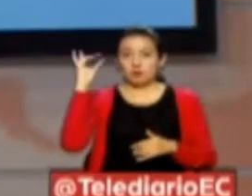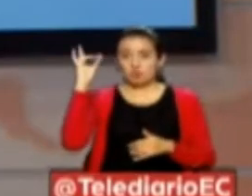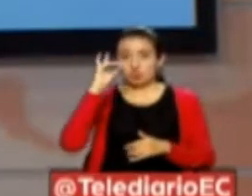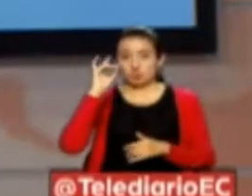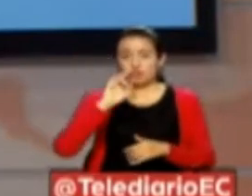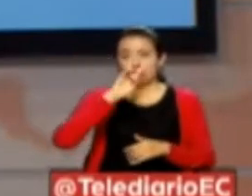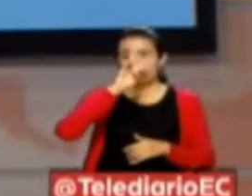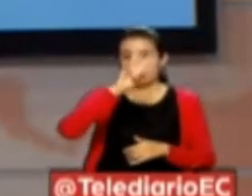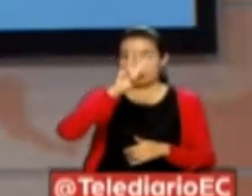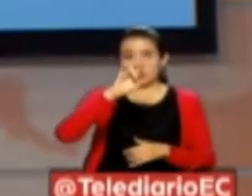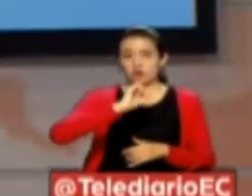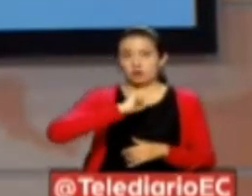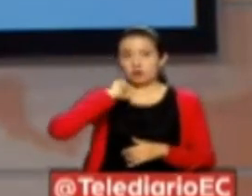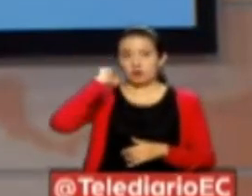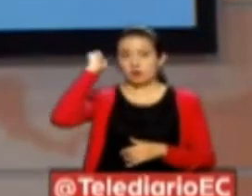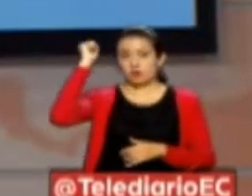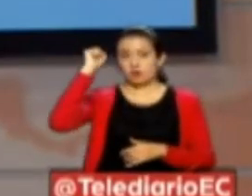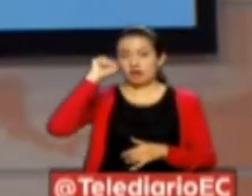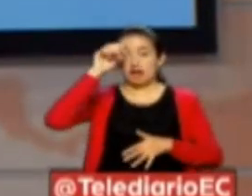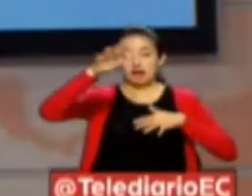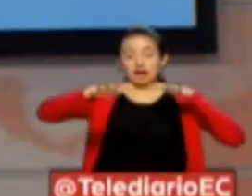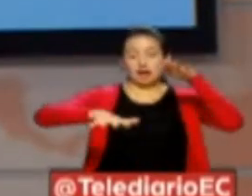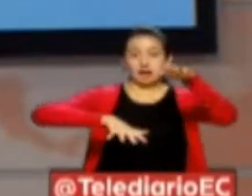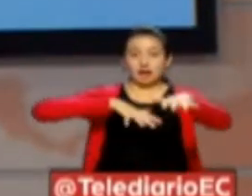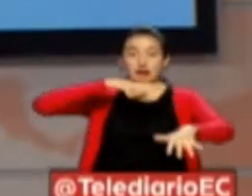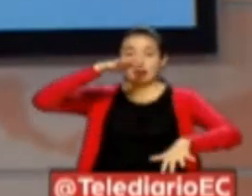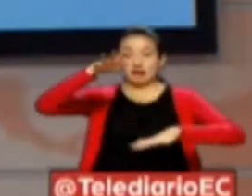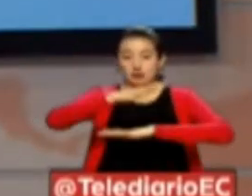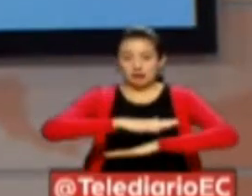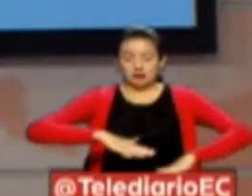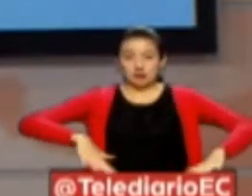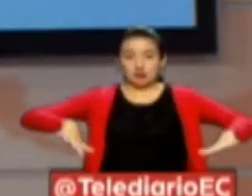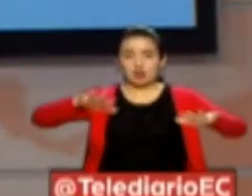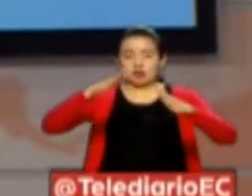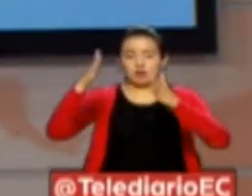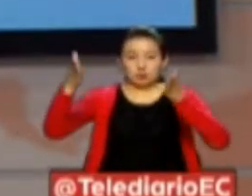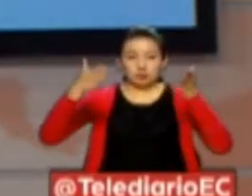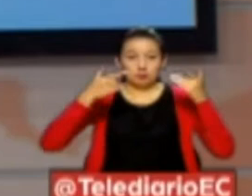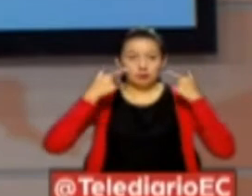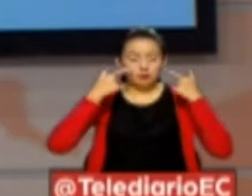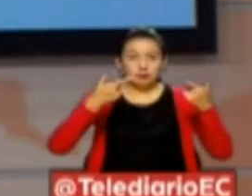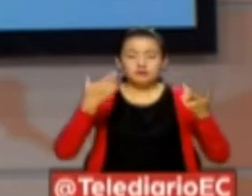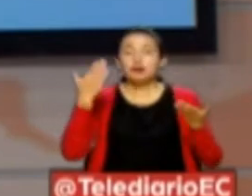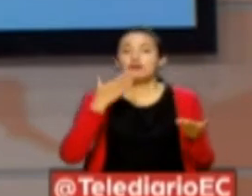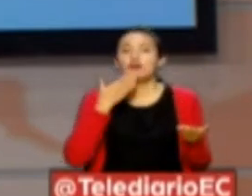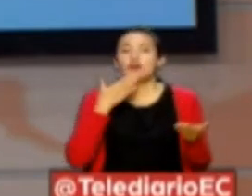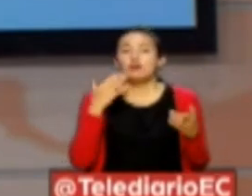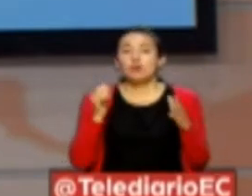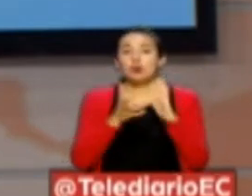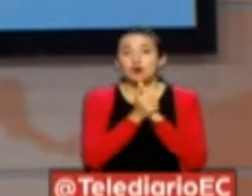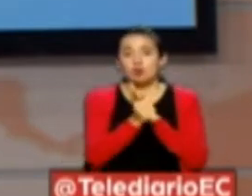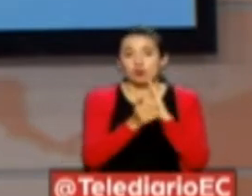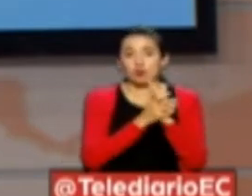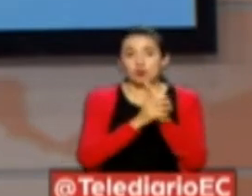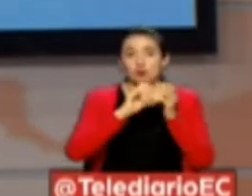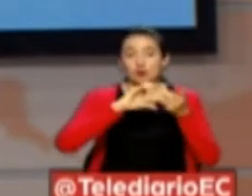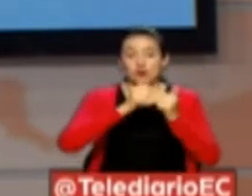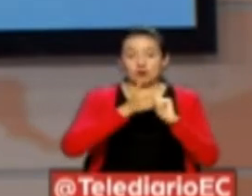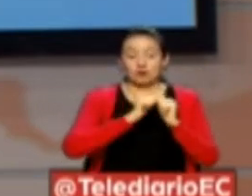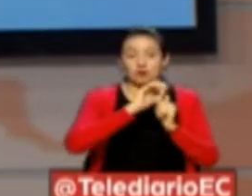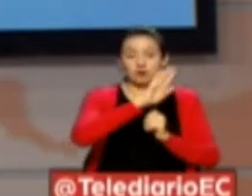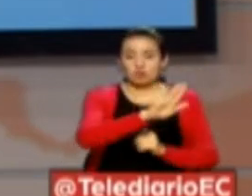campeonatos no los campeonatos unas de aguas abiertas lo que se mide es el desempeño del país por disciplina